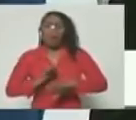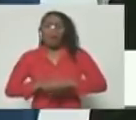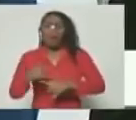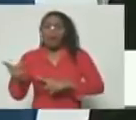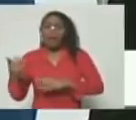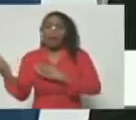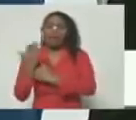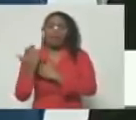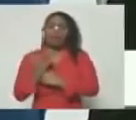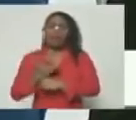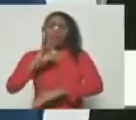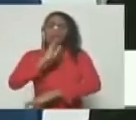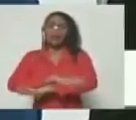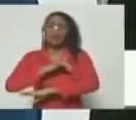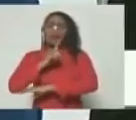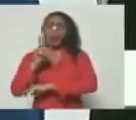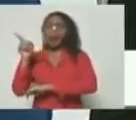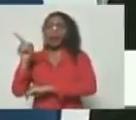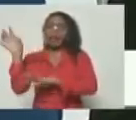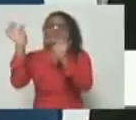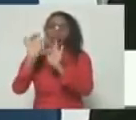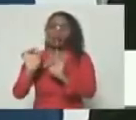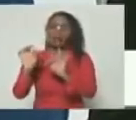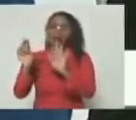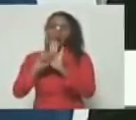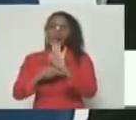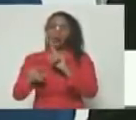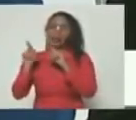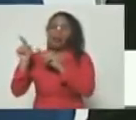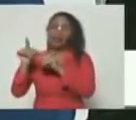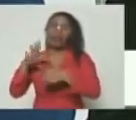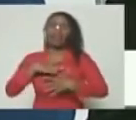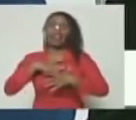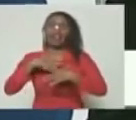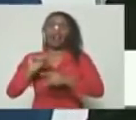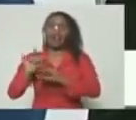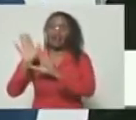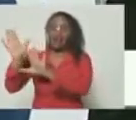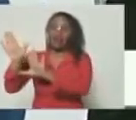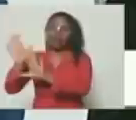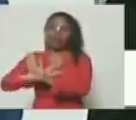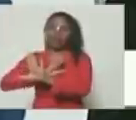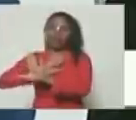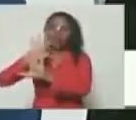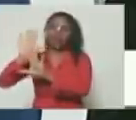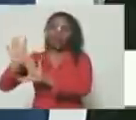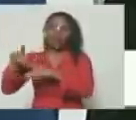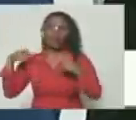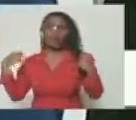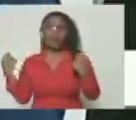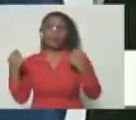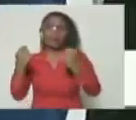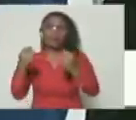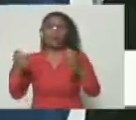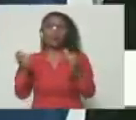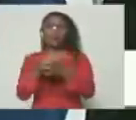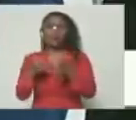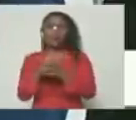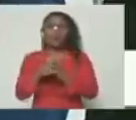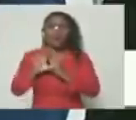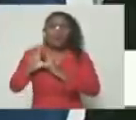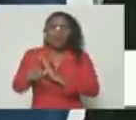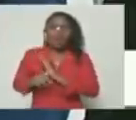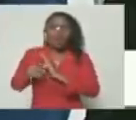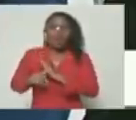al que se porta mal. Esas son medidas de ellos, con intereses de parte, promovidas por sectores chulos de